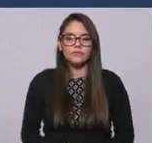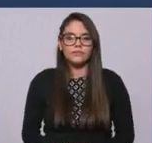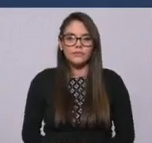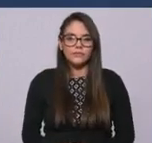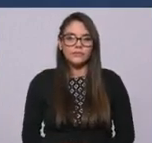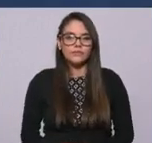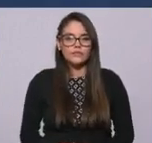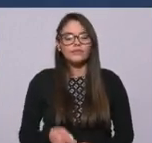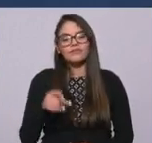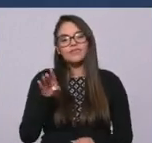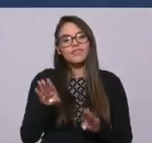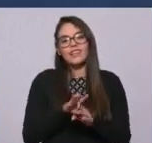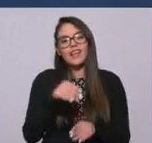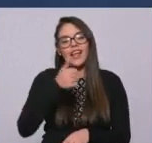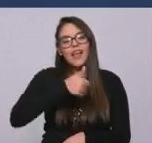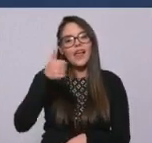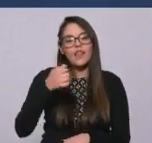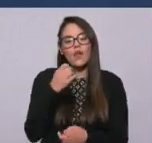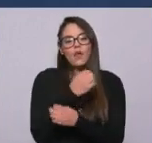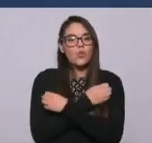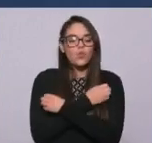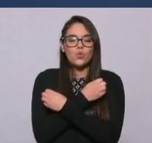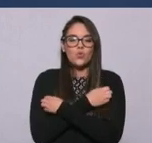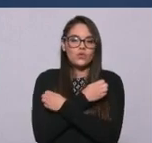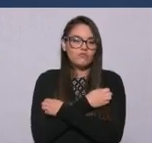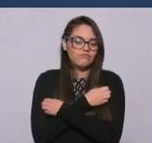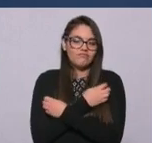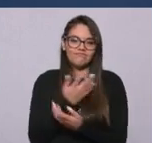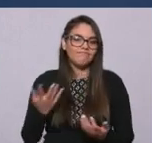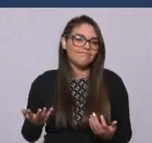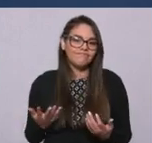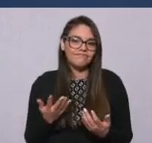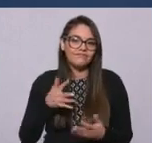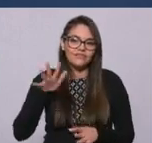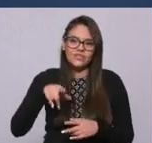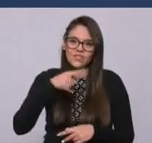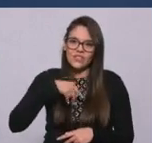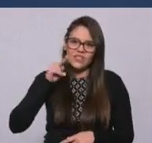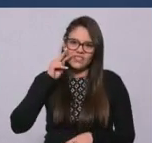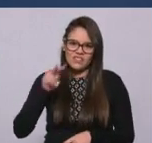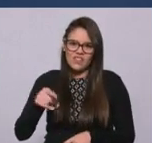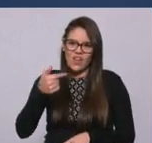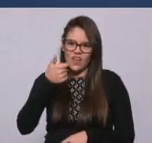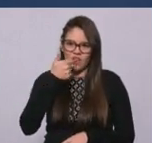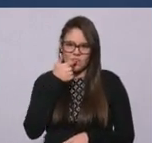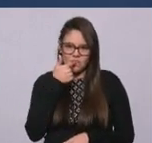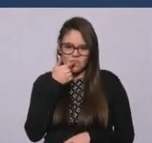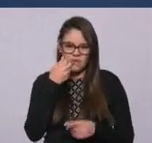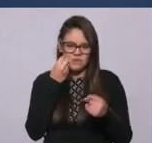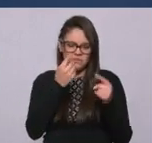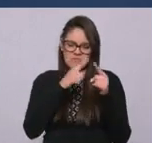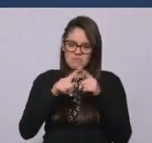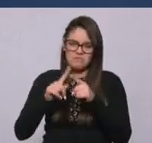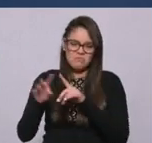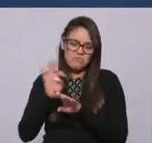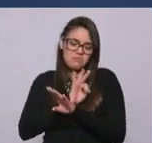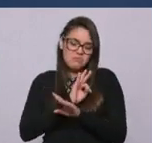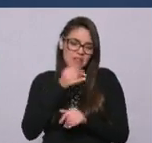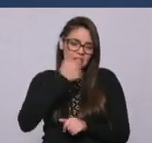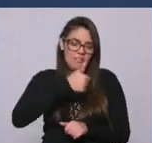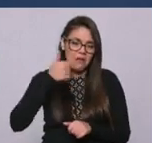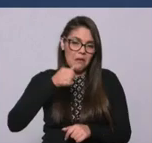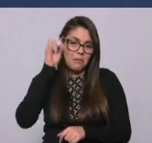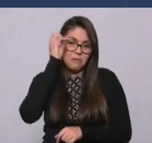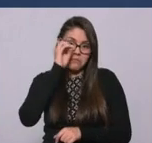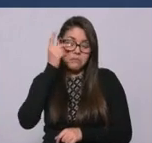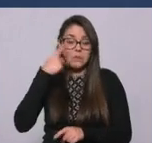finalmente en nuestra educación. La imagen que tenemos del programa Conduce Sin Alcohol puede ser muy diversa, como bien lo dices. Yo como